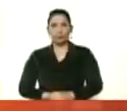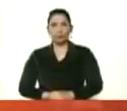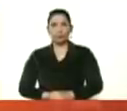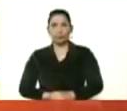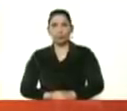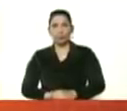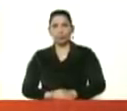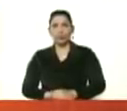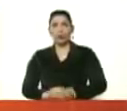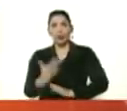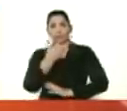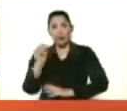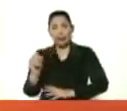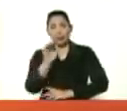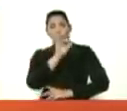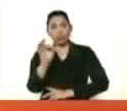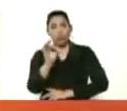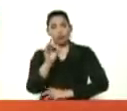30% le ve riesgo mortal.